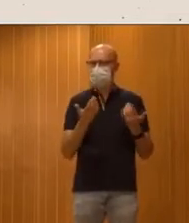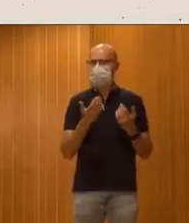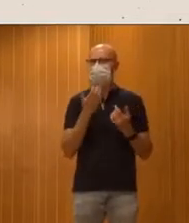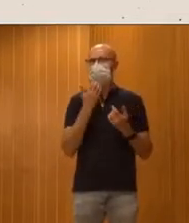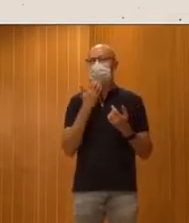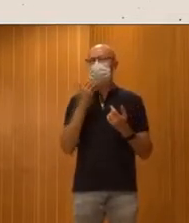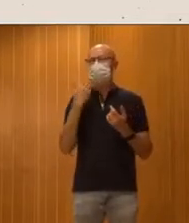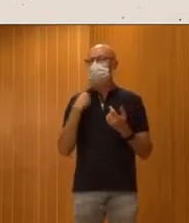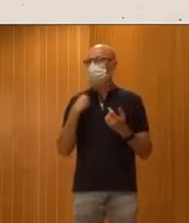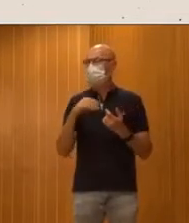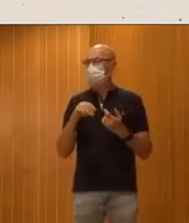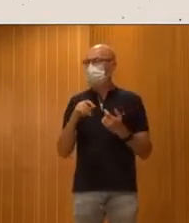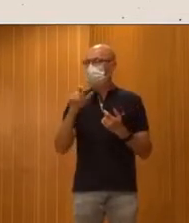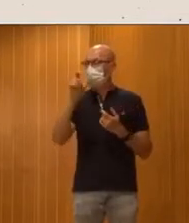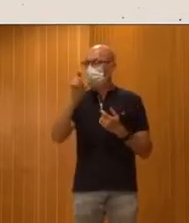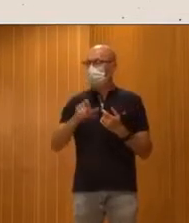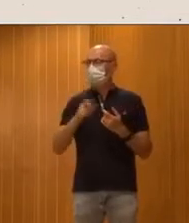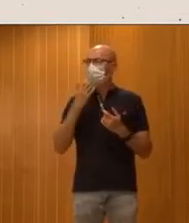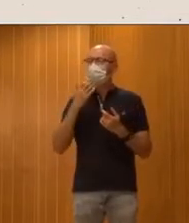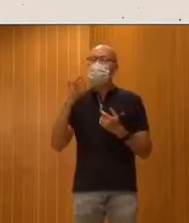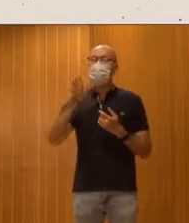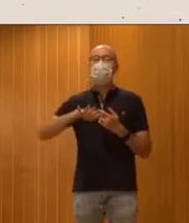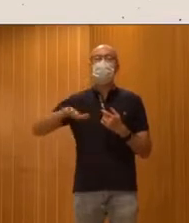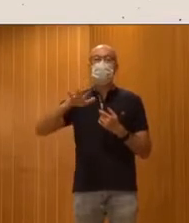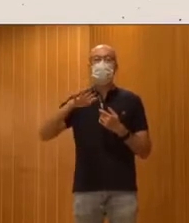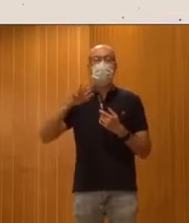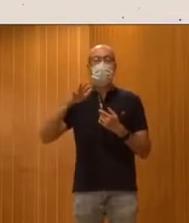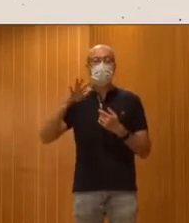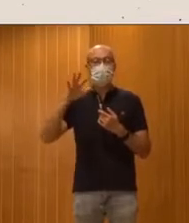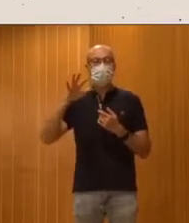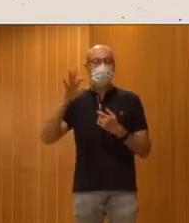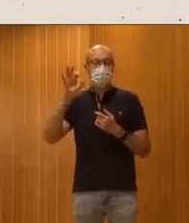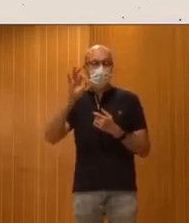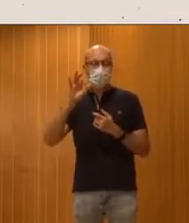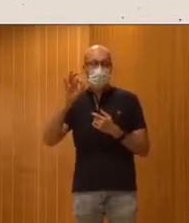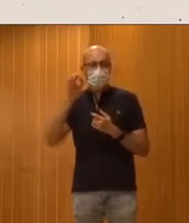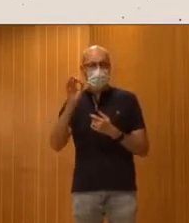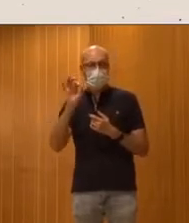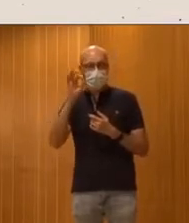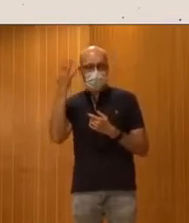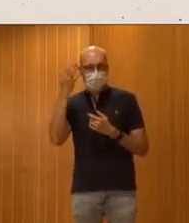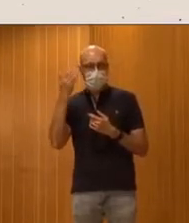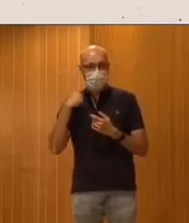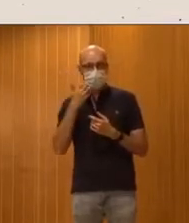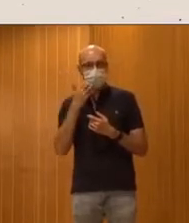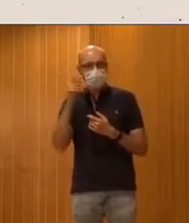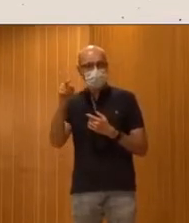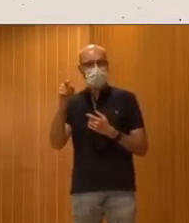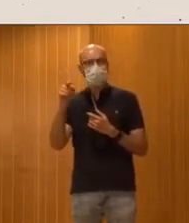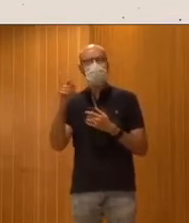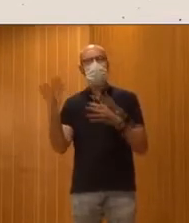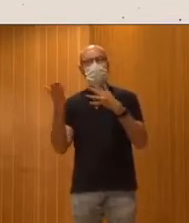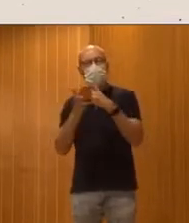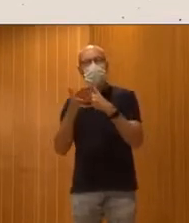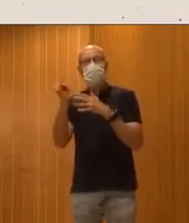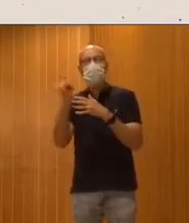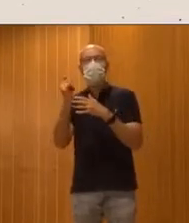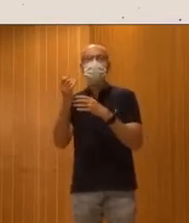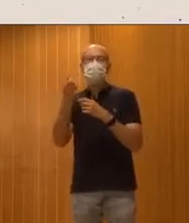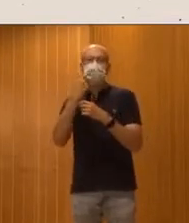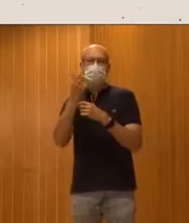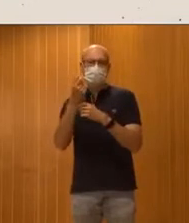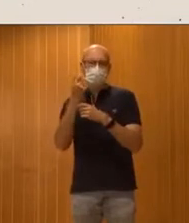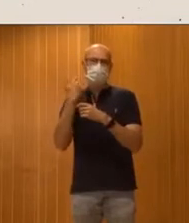que, por ejemplo, las personas con Alzheimer en la provincia de Gerona, pues la mitad de ellos están tomando antipsicóticos,